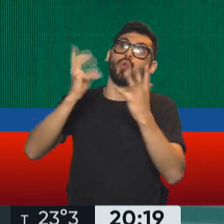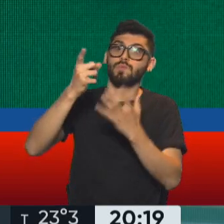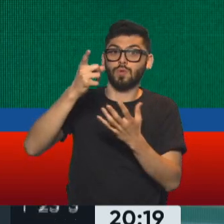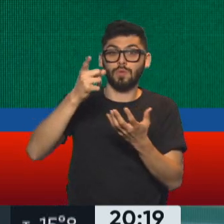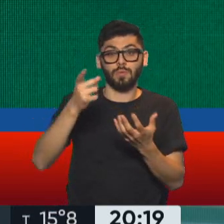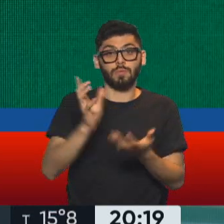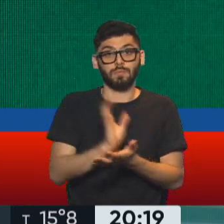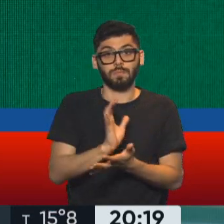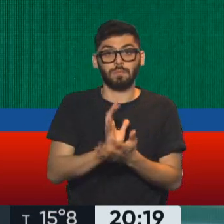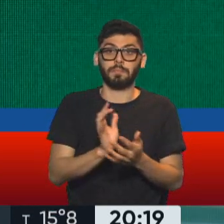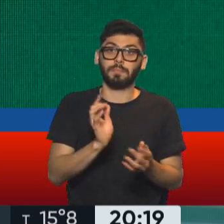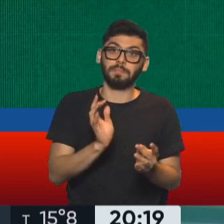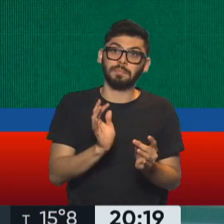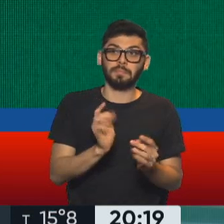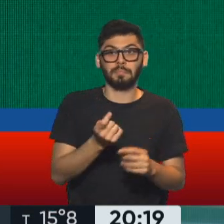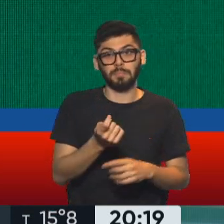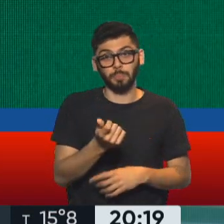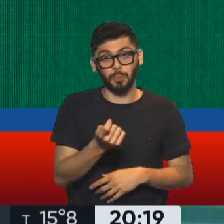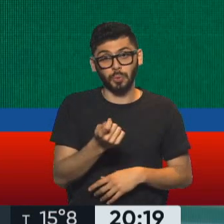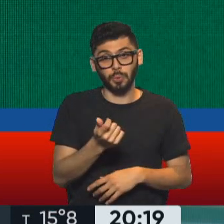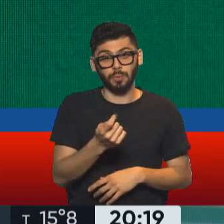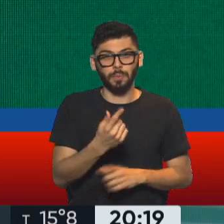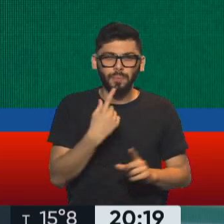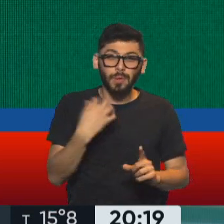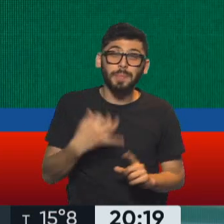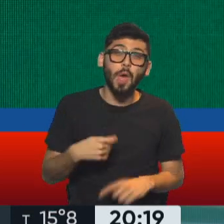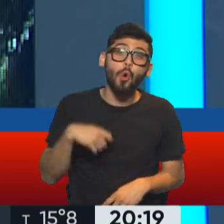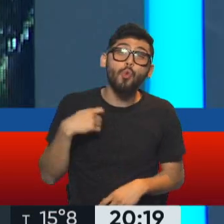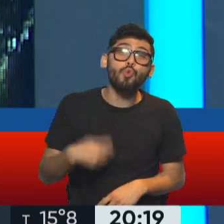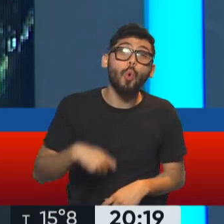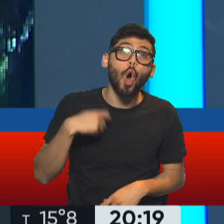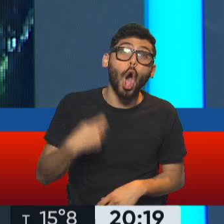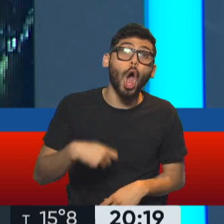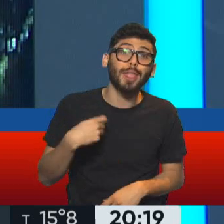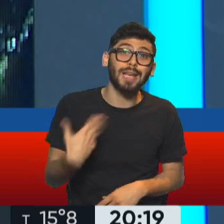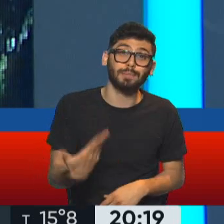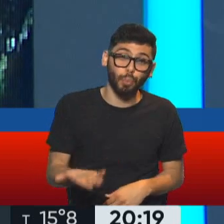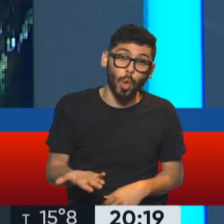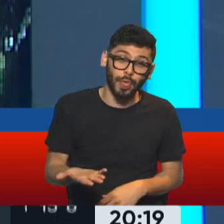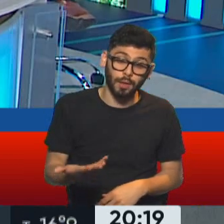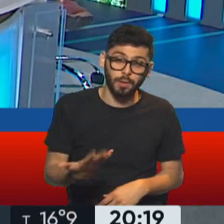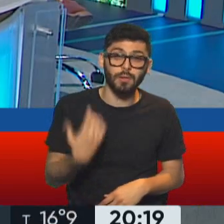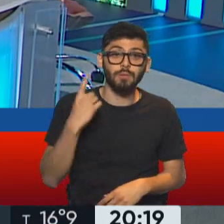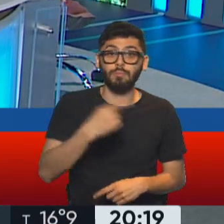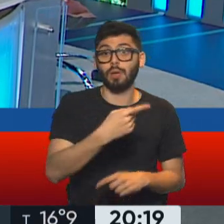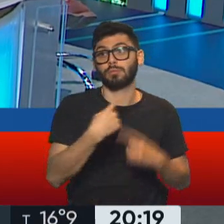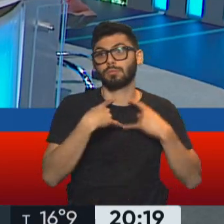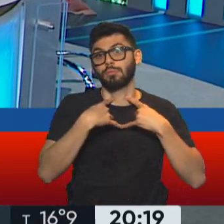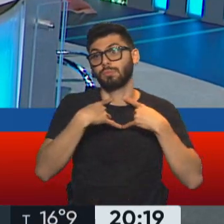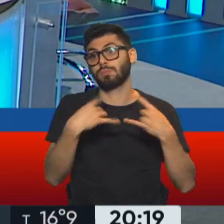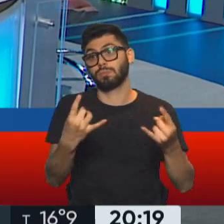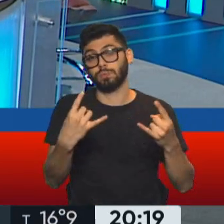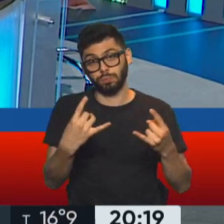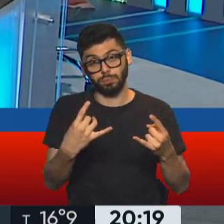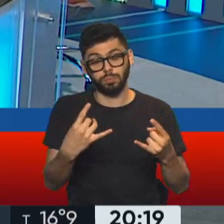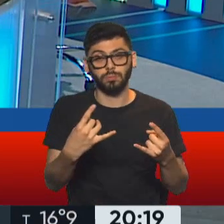decir, tímido, ¿no? Porque fue por única vez. Pudieron pagar en cuotas. Fue por única vez, además. Y pusieron el grito en el cielo por tener que pagar